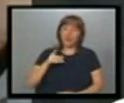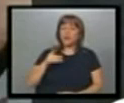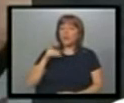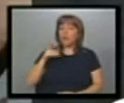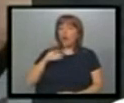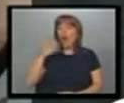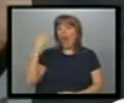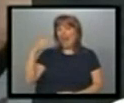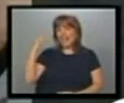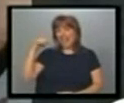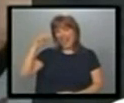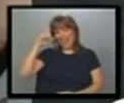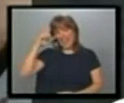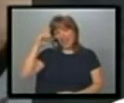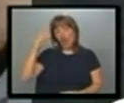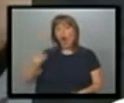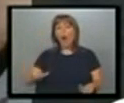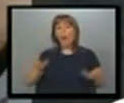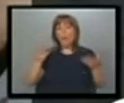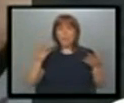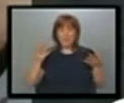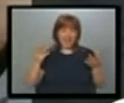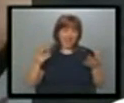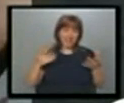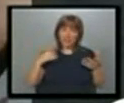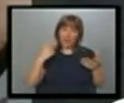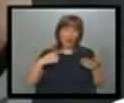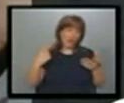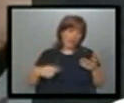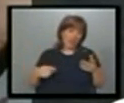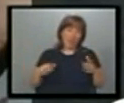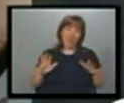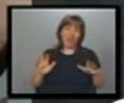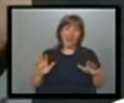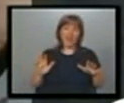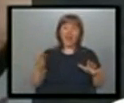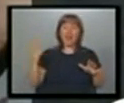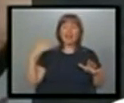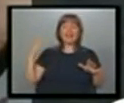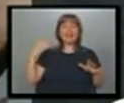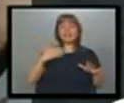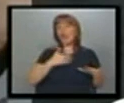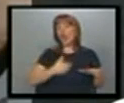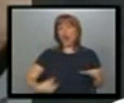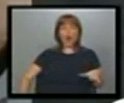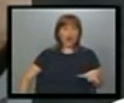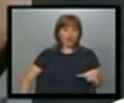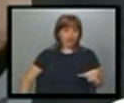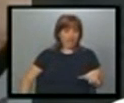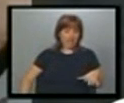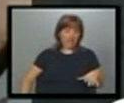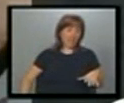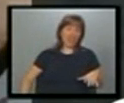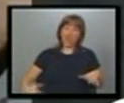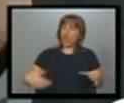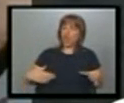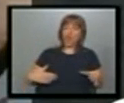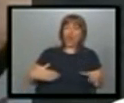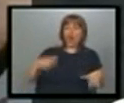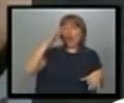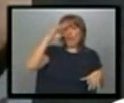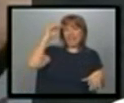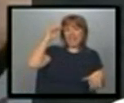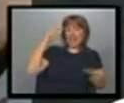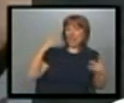muchos aumentos que venían retrasados, que el gobierno anterior no dejaba hacer, entonces las empresas empezaron a hacerlo a lo